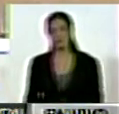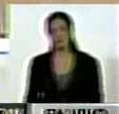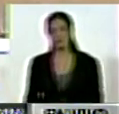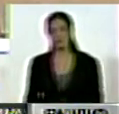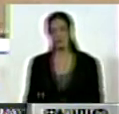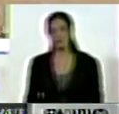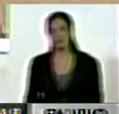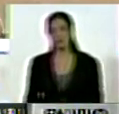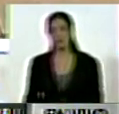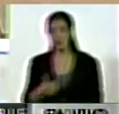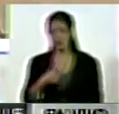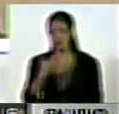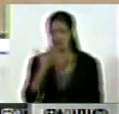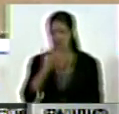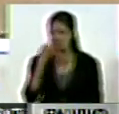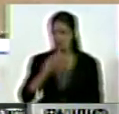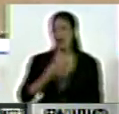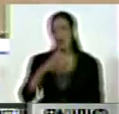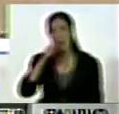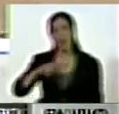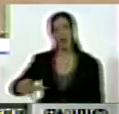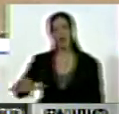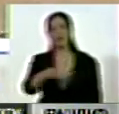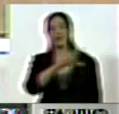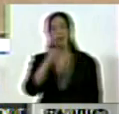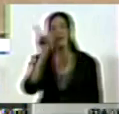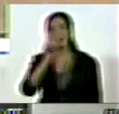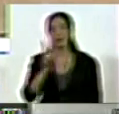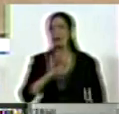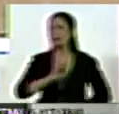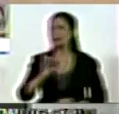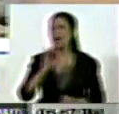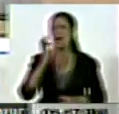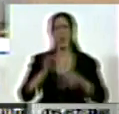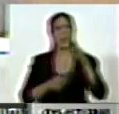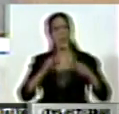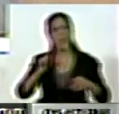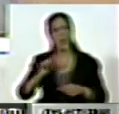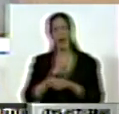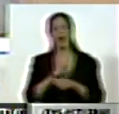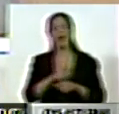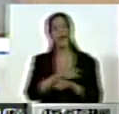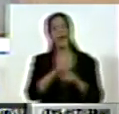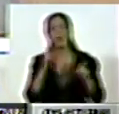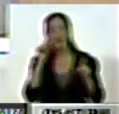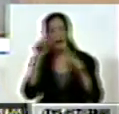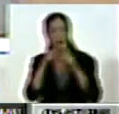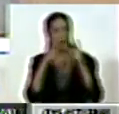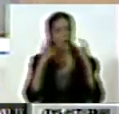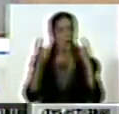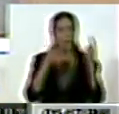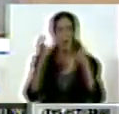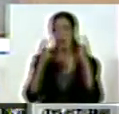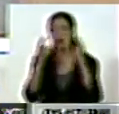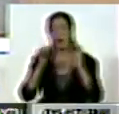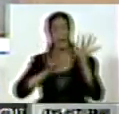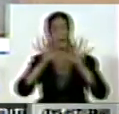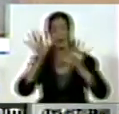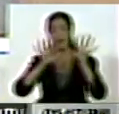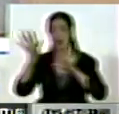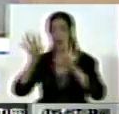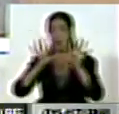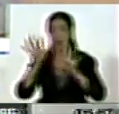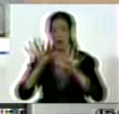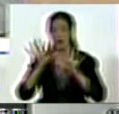Yo no tengo duda que el pueblo de Venezuela ya los ha juzgado. Ellos buscan en el exterior